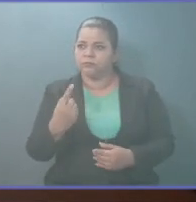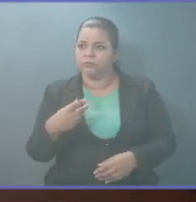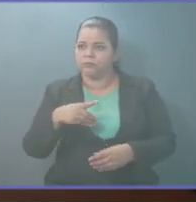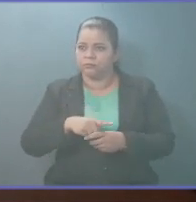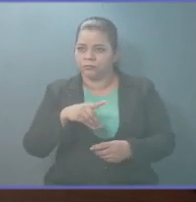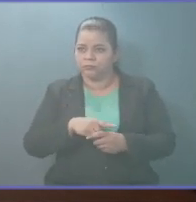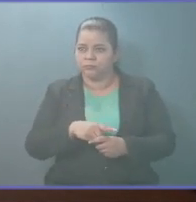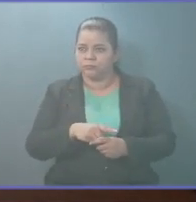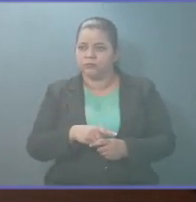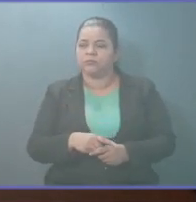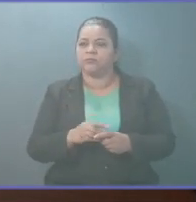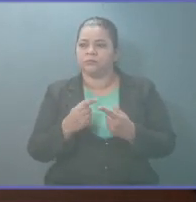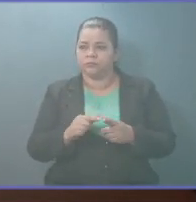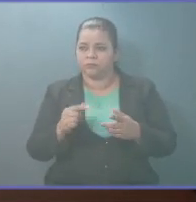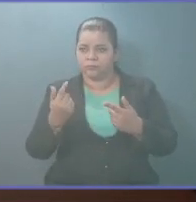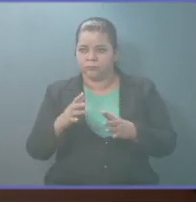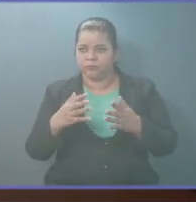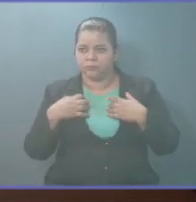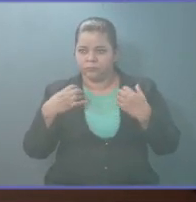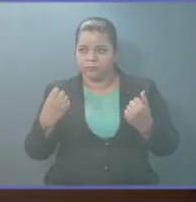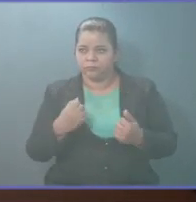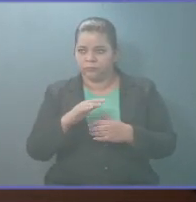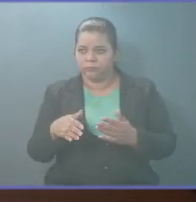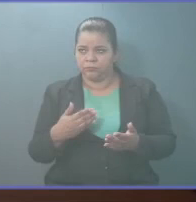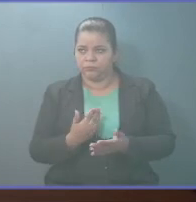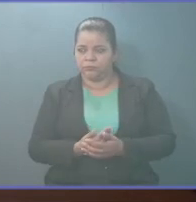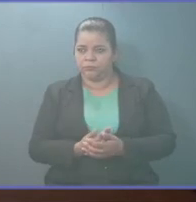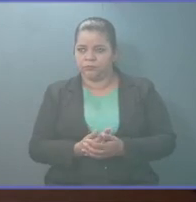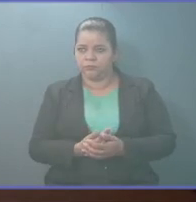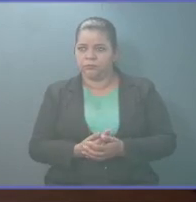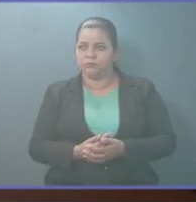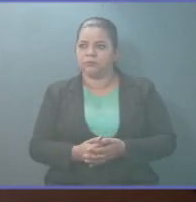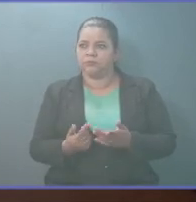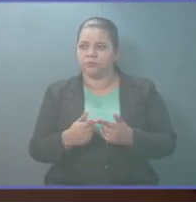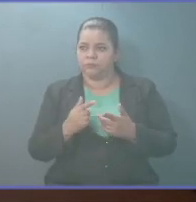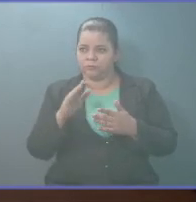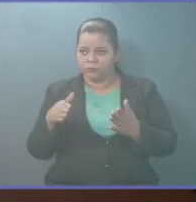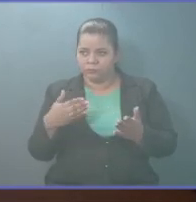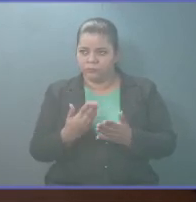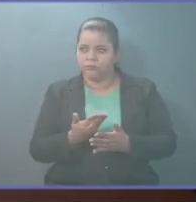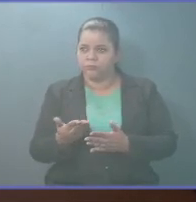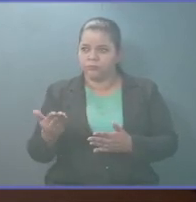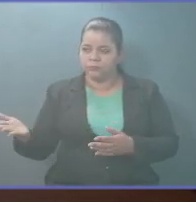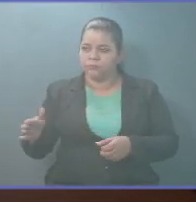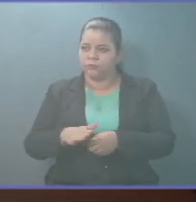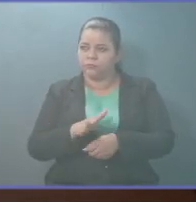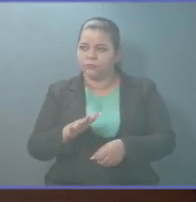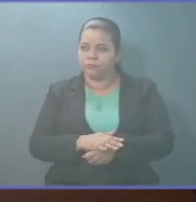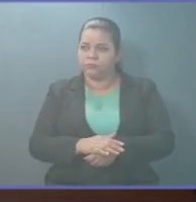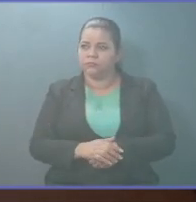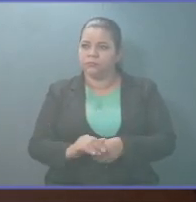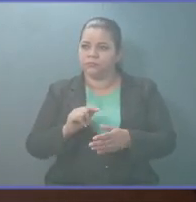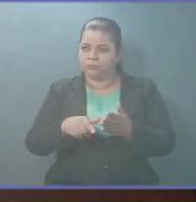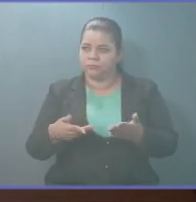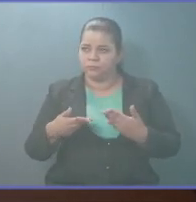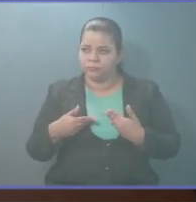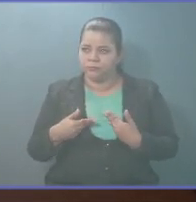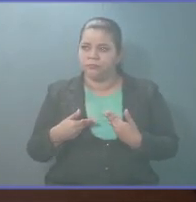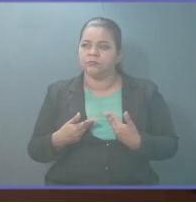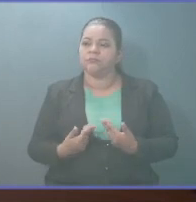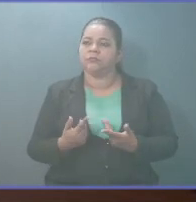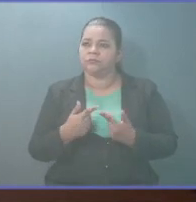apoyo sociofamiliar, salud u otros según fuera el caso, ordenar las medidas necesarias para garantizar el efectivo ejercicio del derecho amenazado